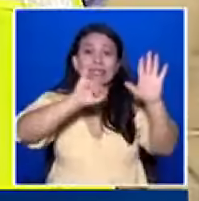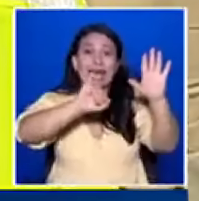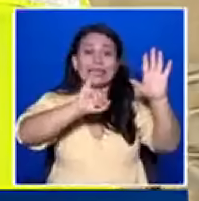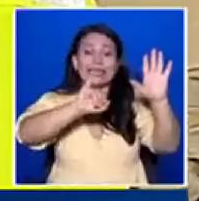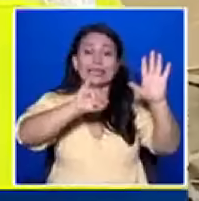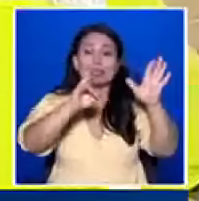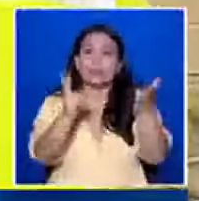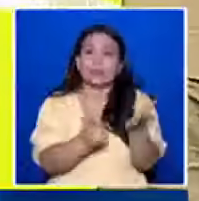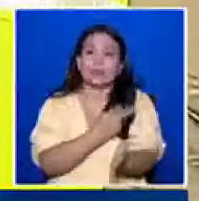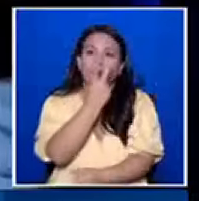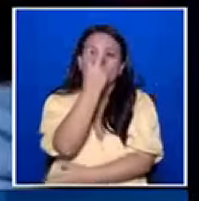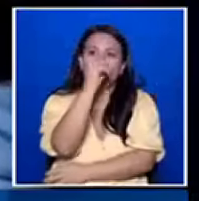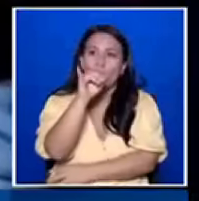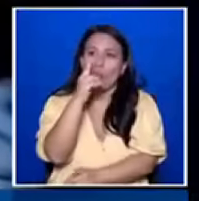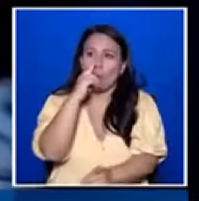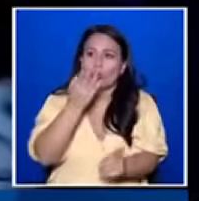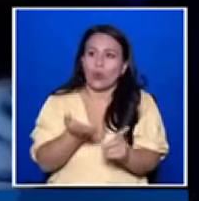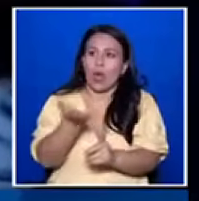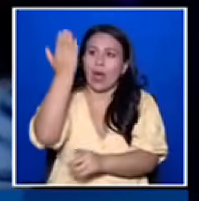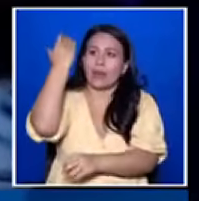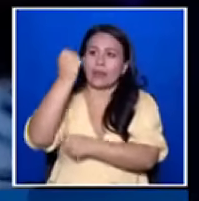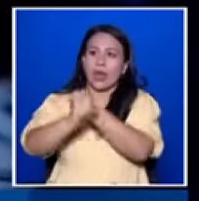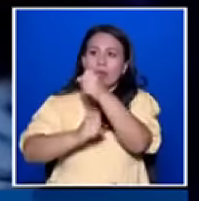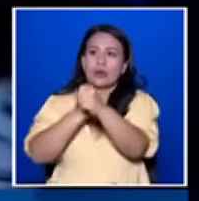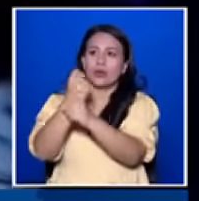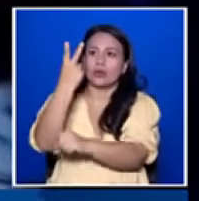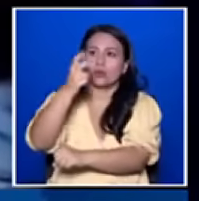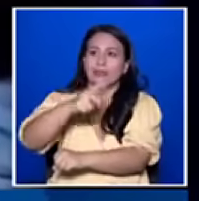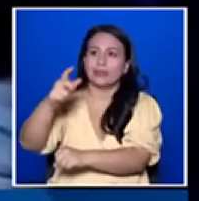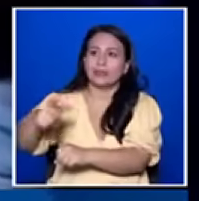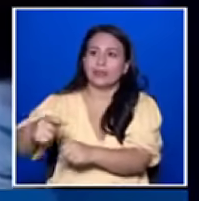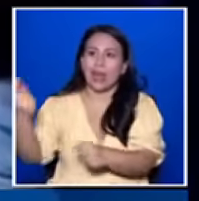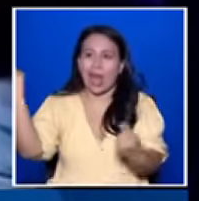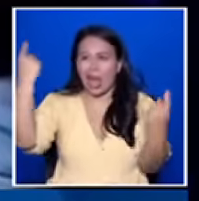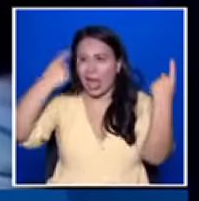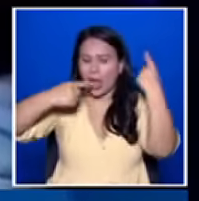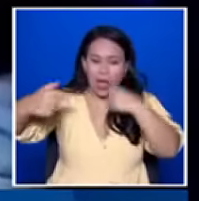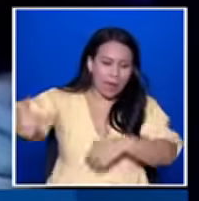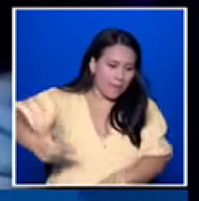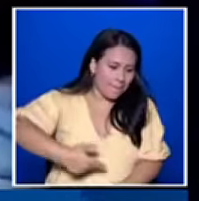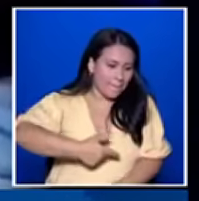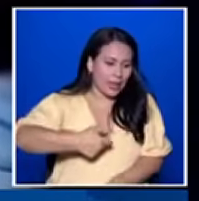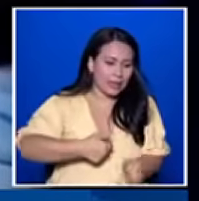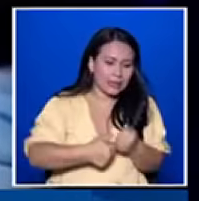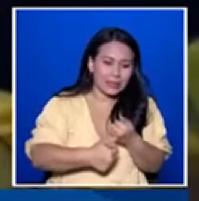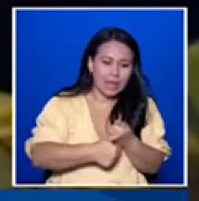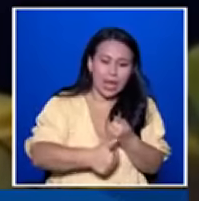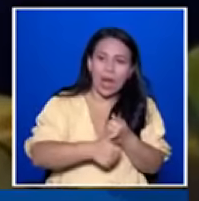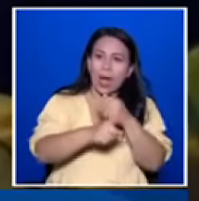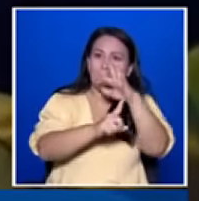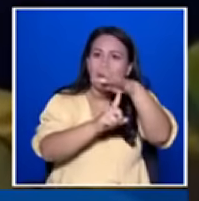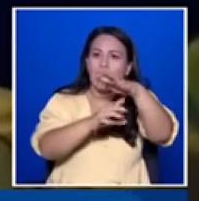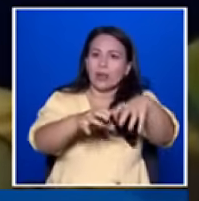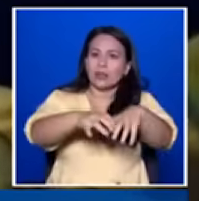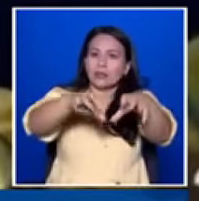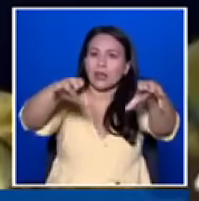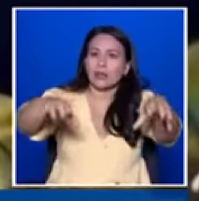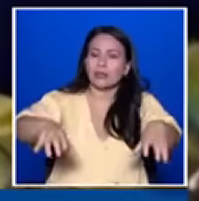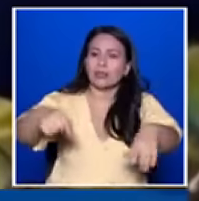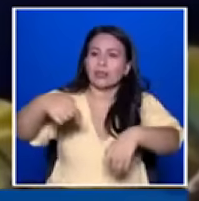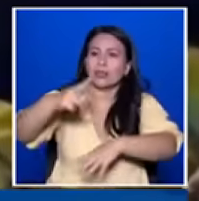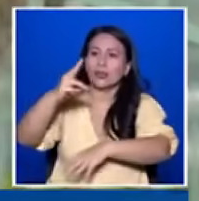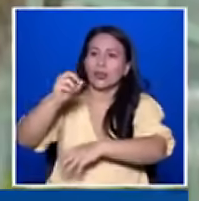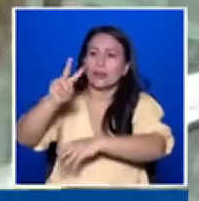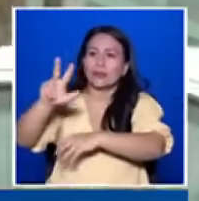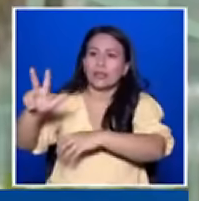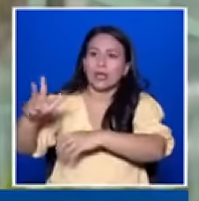casos. El 2 de junio del año pasado robaron a 2 agentes e hirieron a uno de ellos cerca del Parque Samanes. Durante este